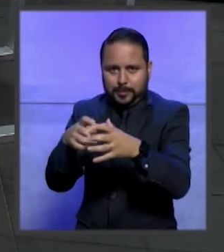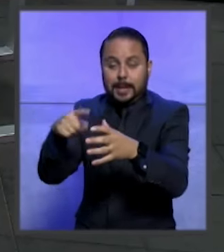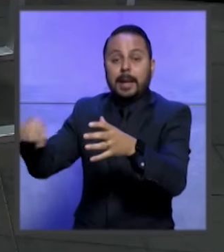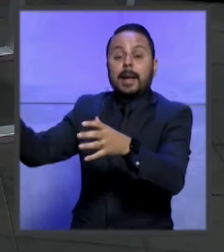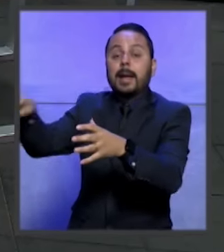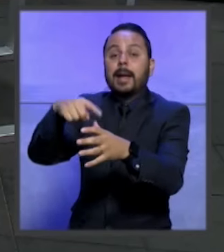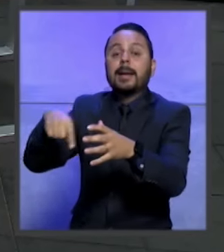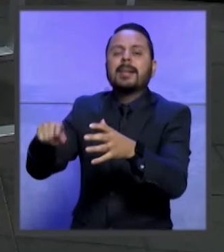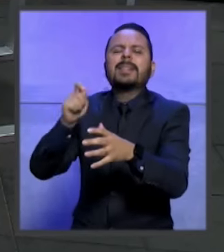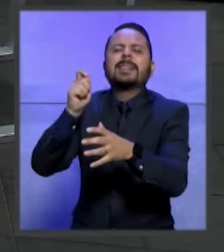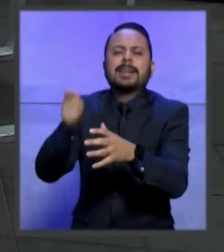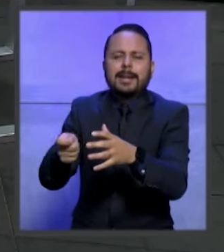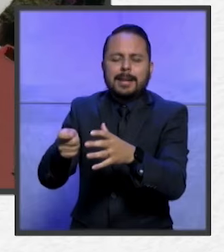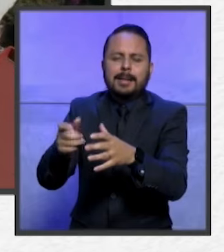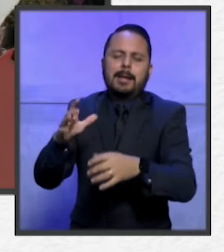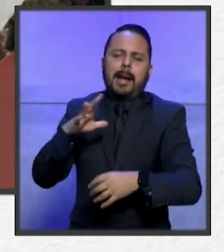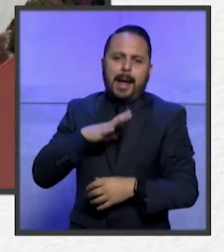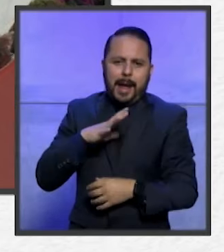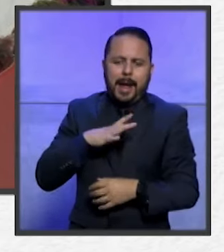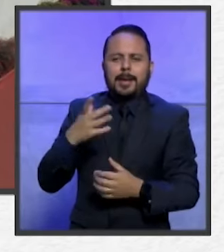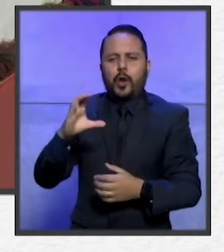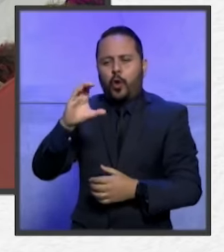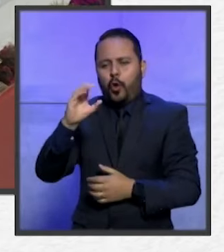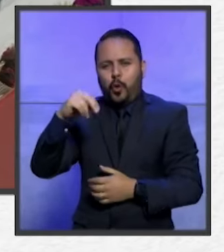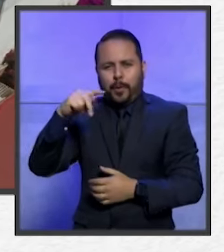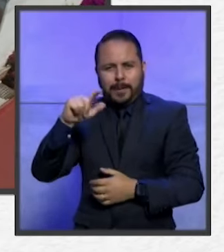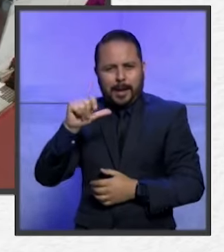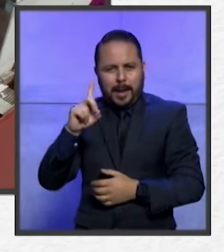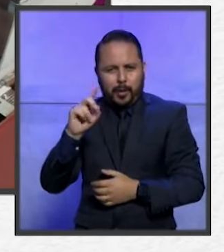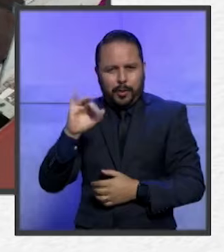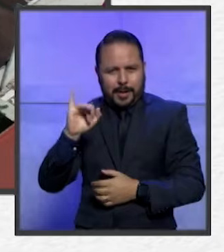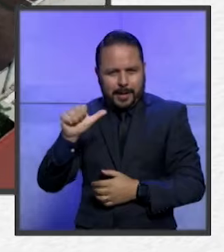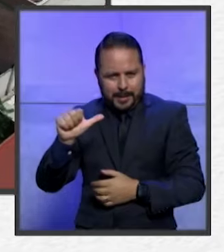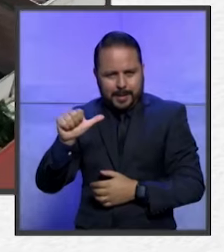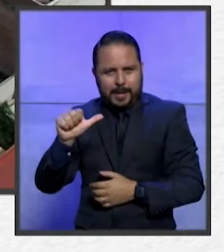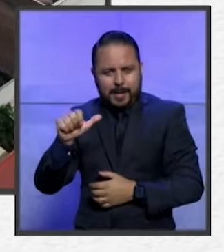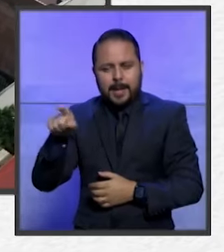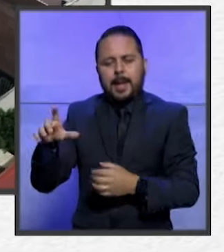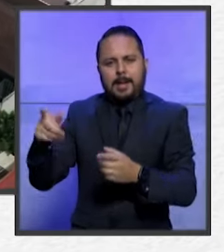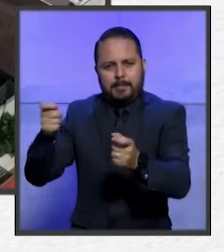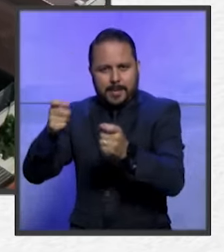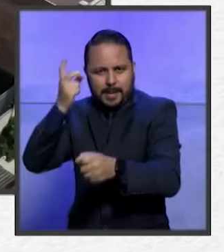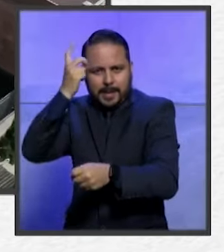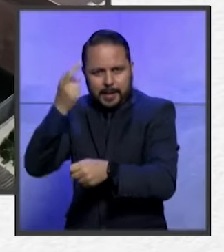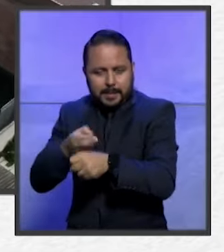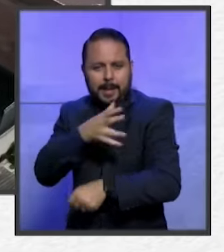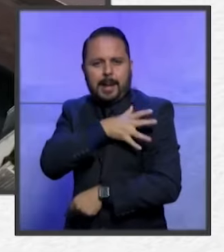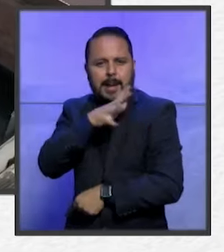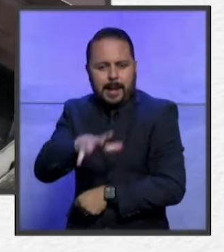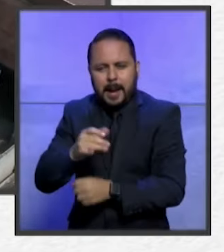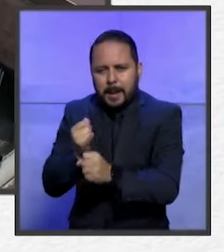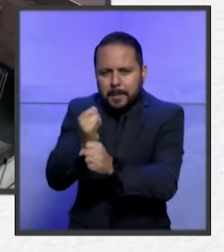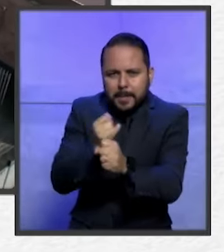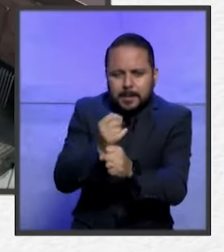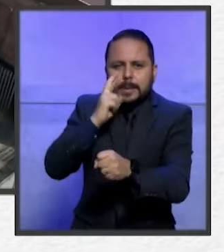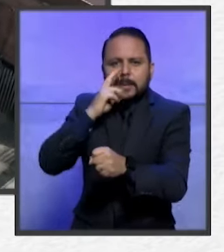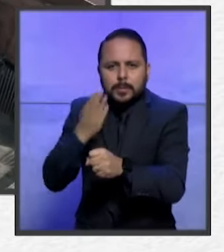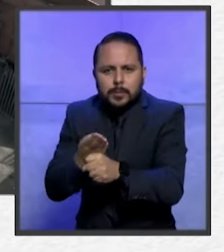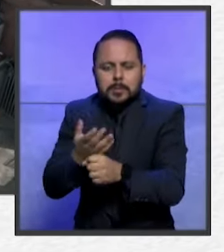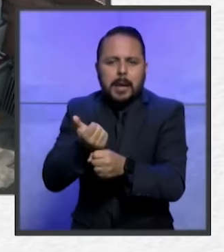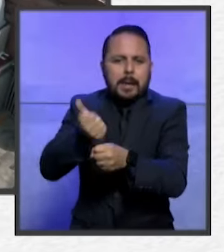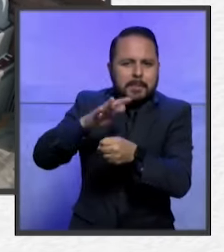auxiliares fundamentalmente son la contraloría eh la dirección general de investigación de